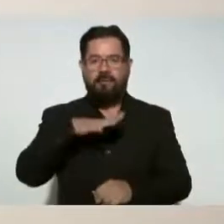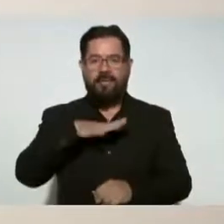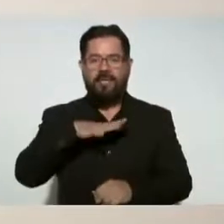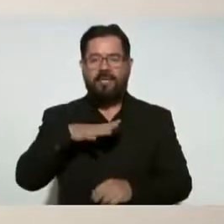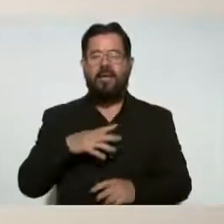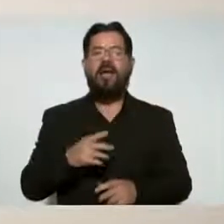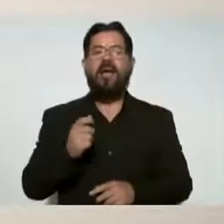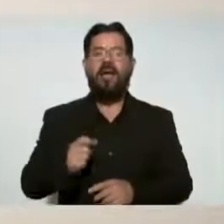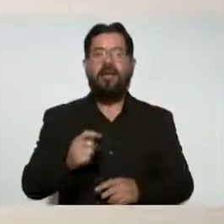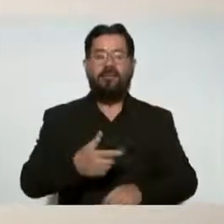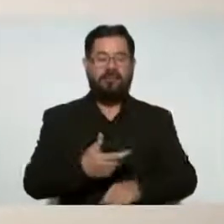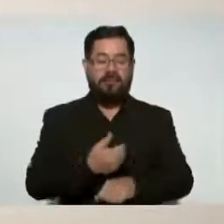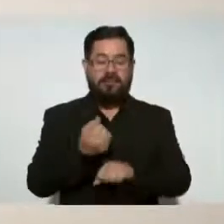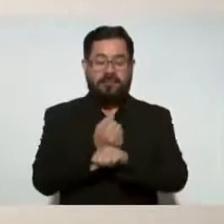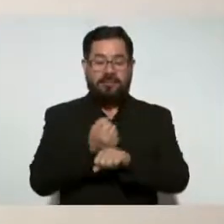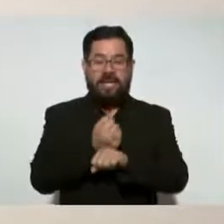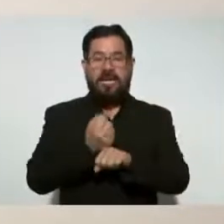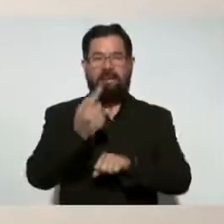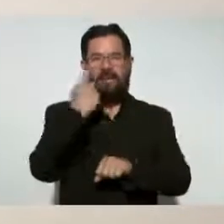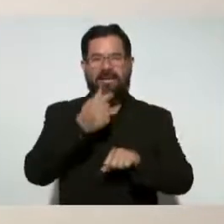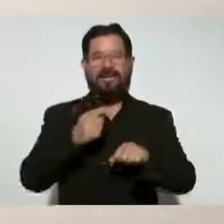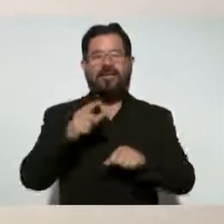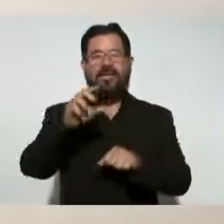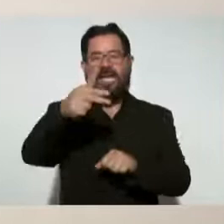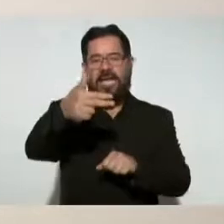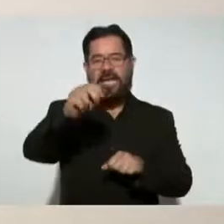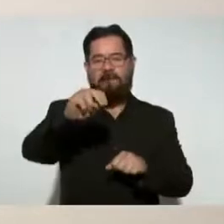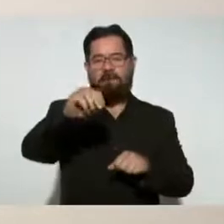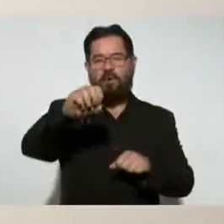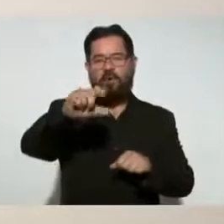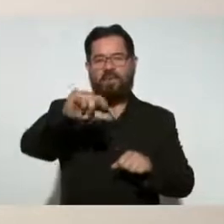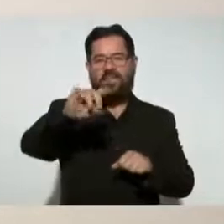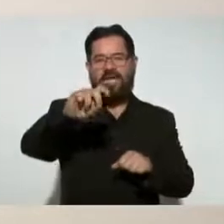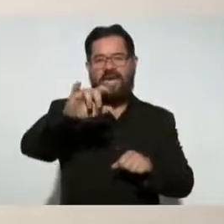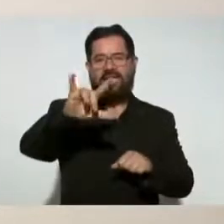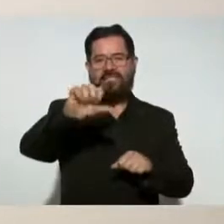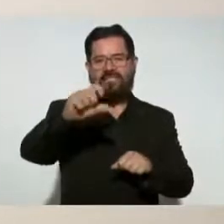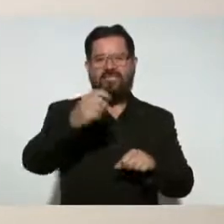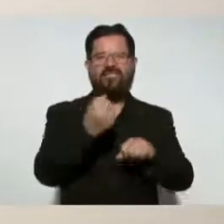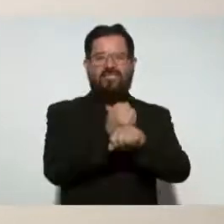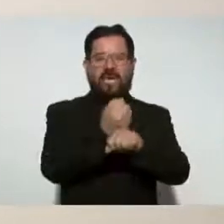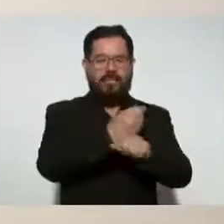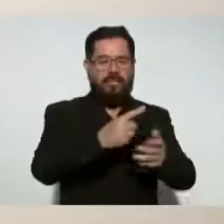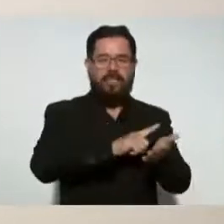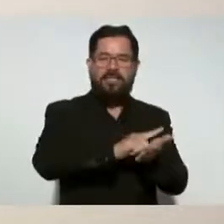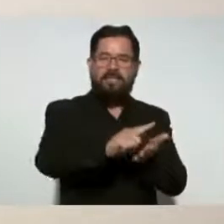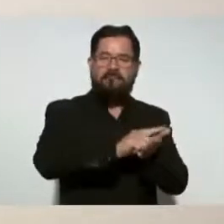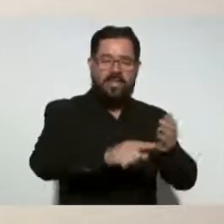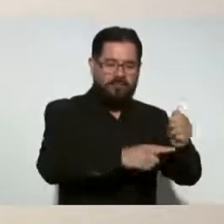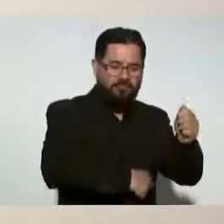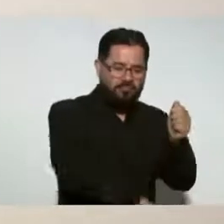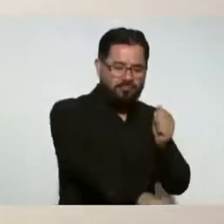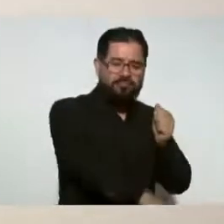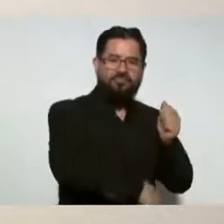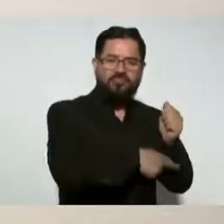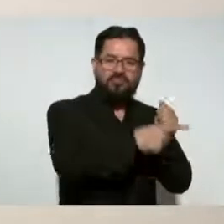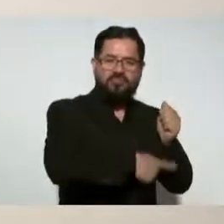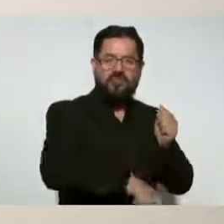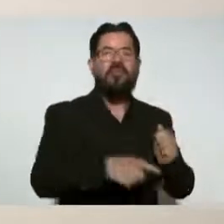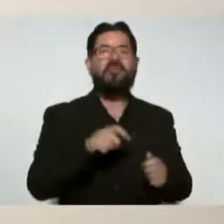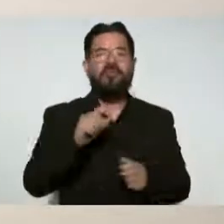sala de hemodiálisis que por desgracia pues son muy, muy, muy socorridos aquí, con sus servicios propios de